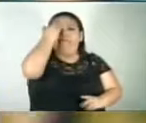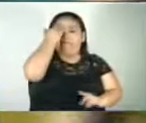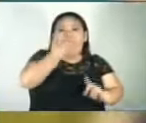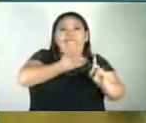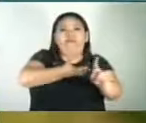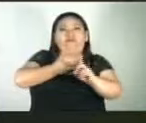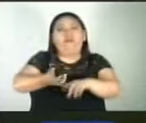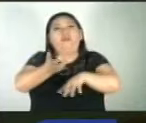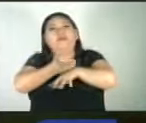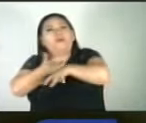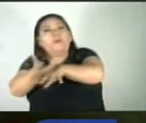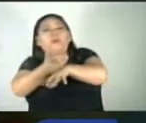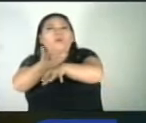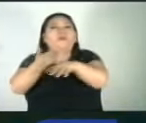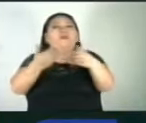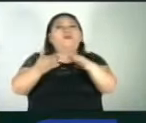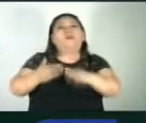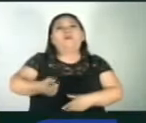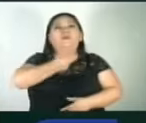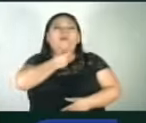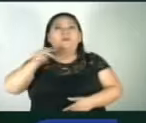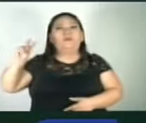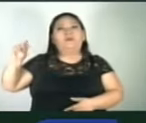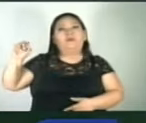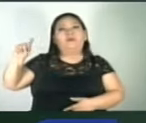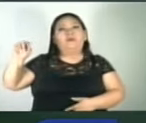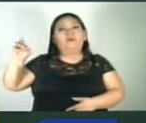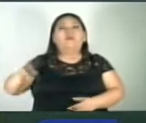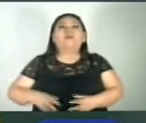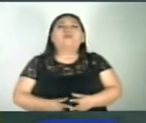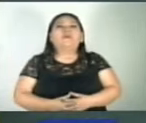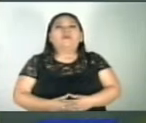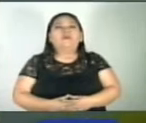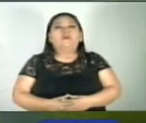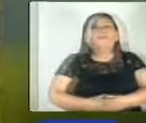transporte seguro a los destinos. Un reporte de Néstor Hernández.